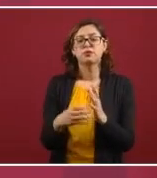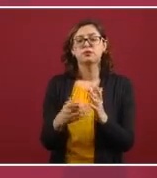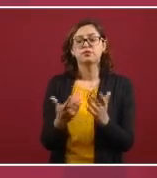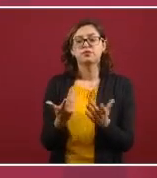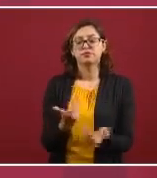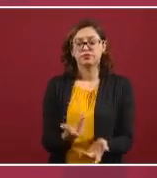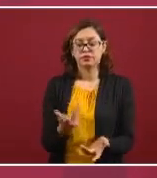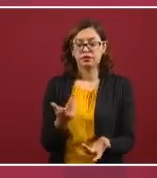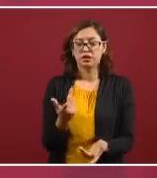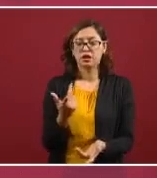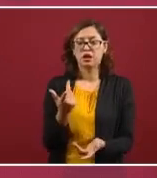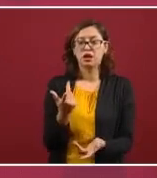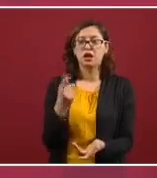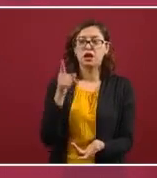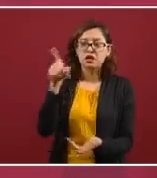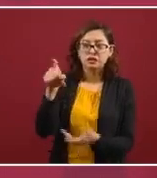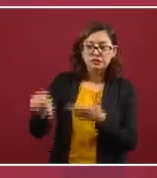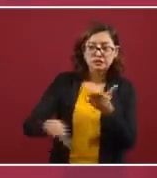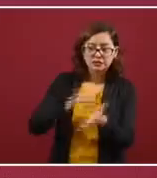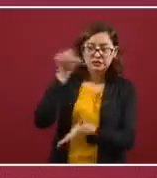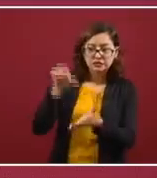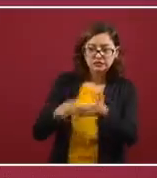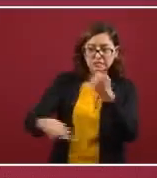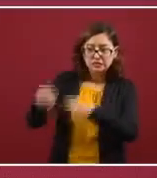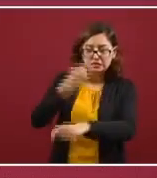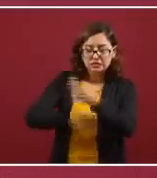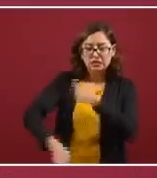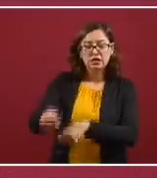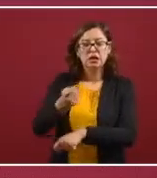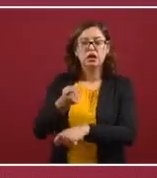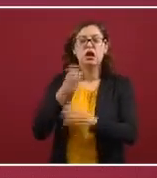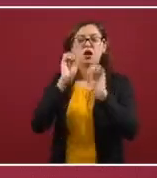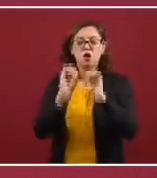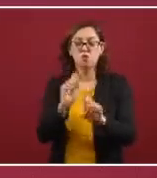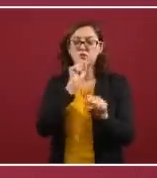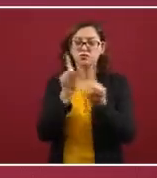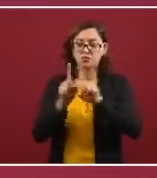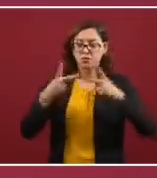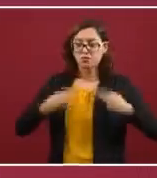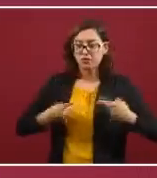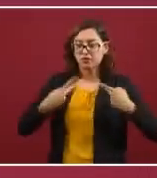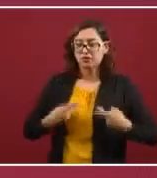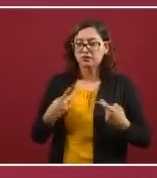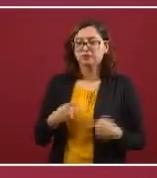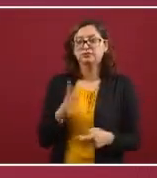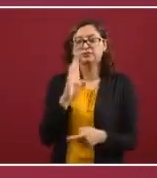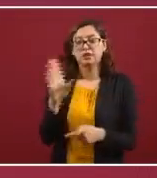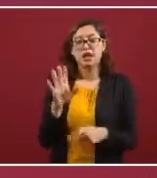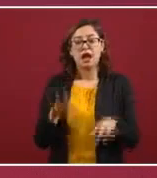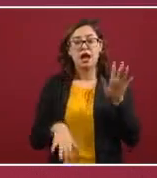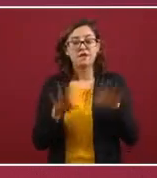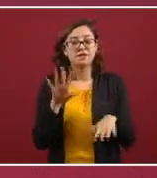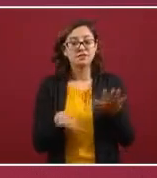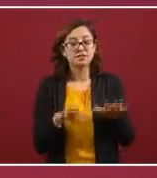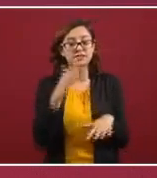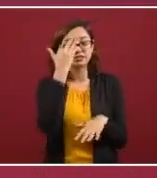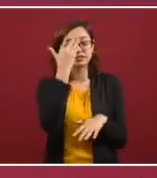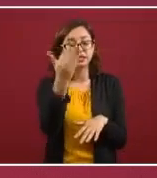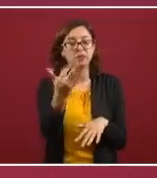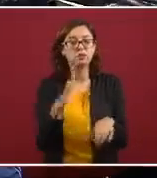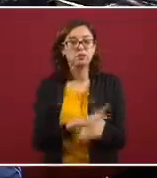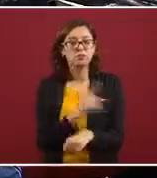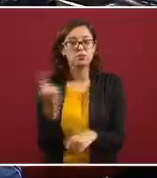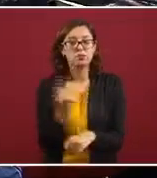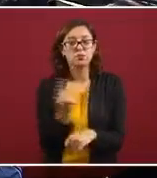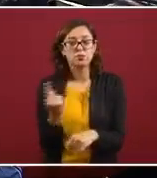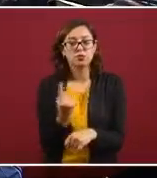mandato judicial en algún centro de canje o incluso directamente a los pacientes, algunas de estas demoras son por